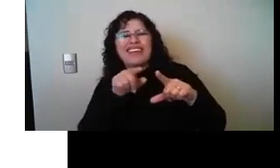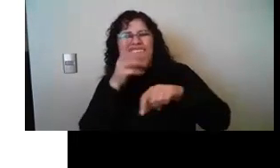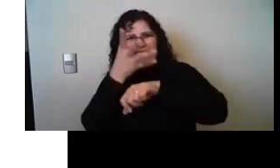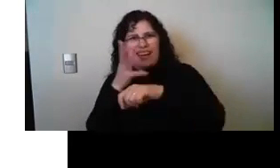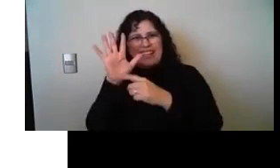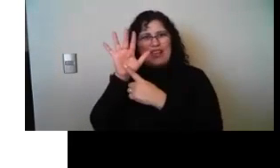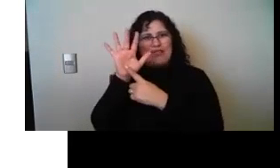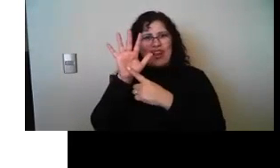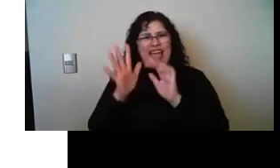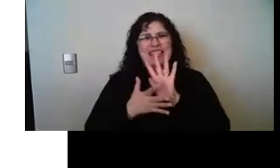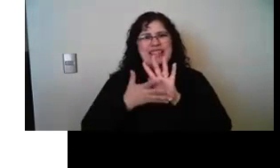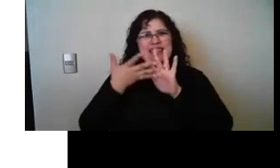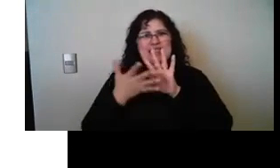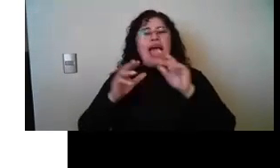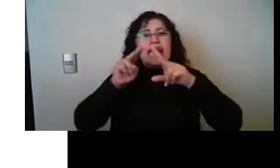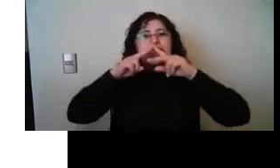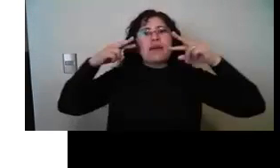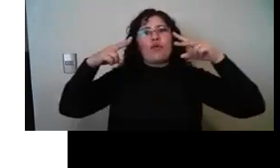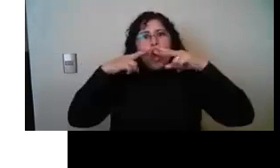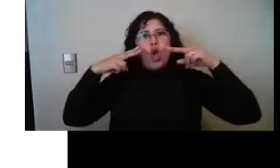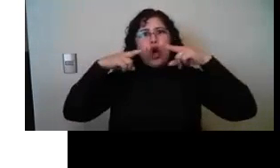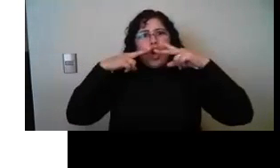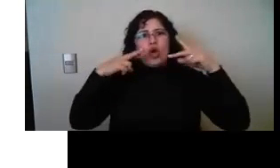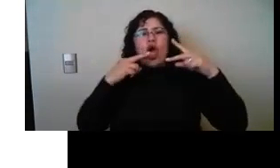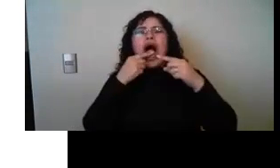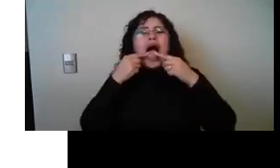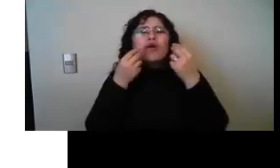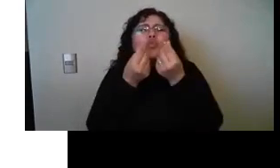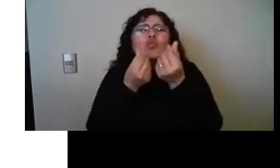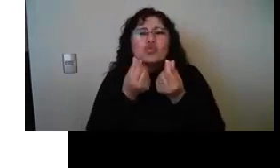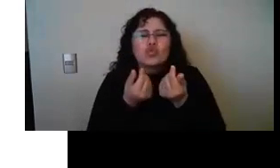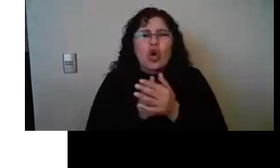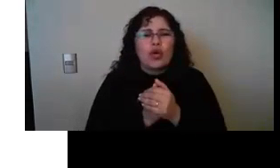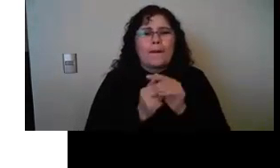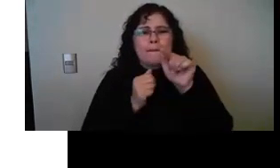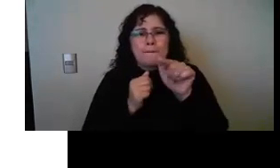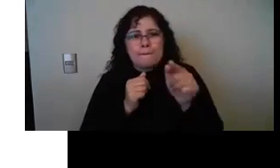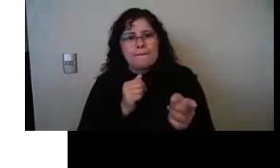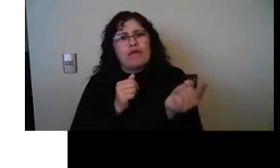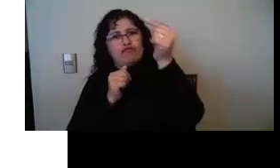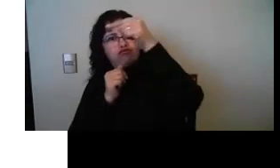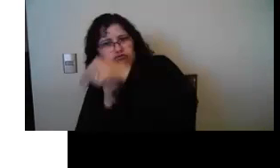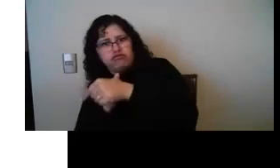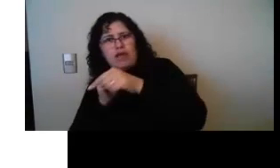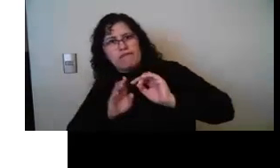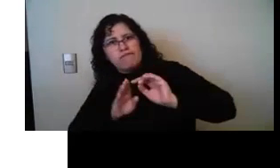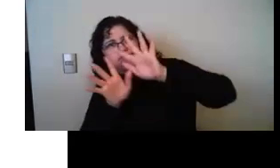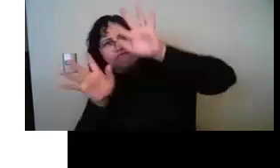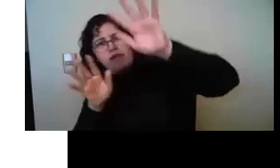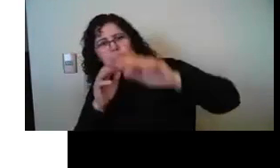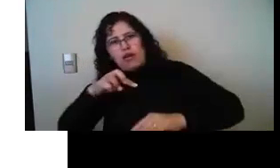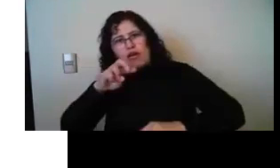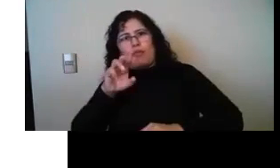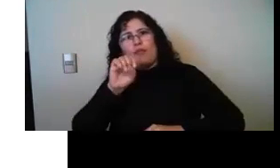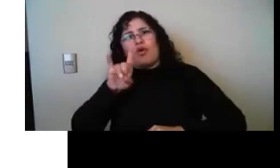de la vía del gusto. ¿Ya? Aquí están las proyecciones marcando